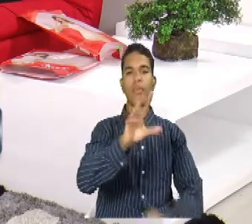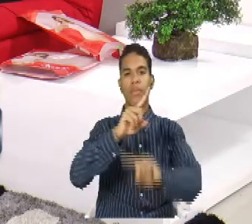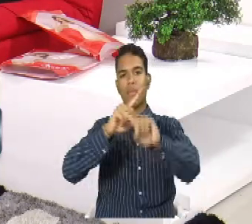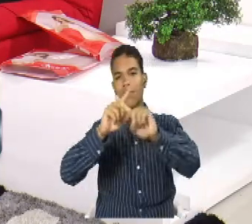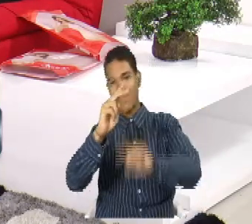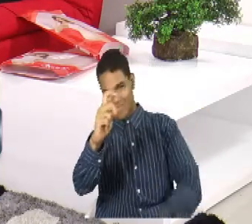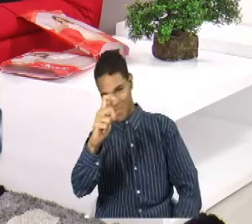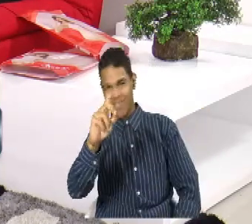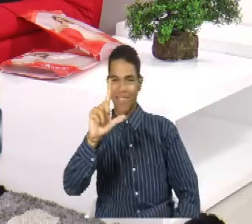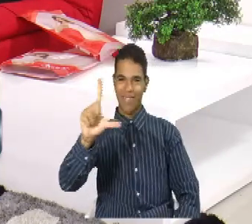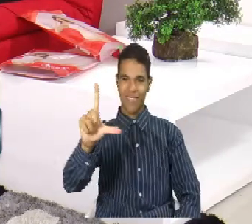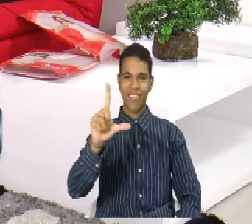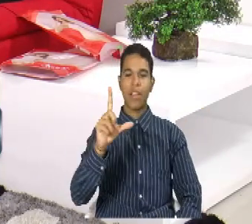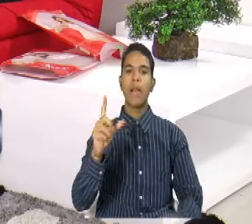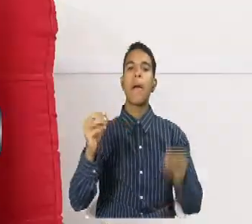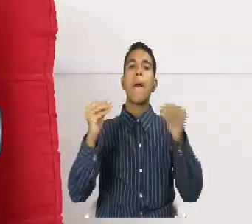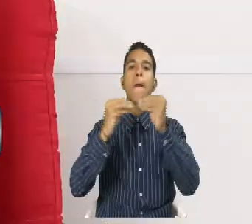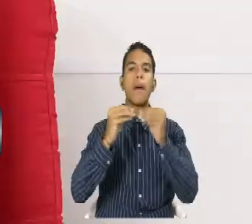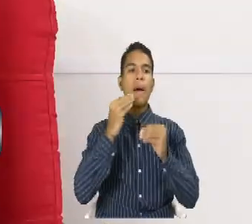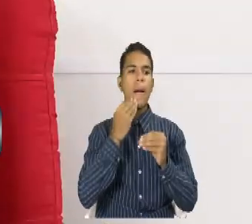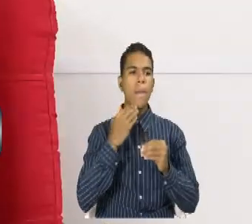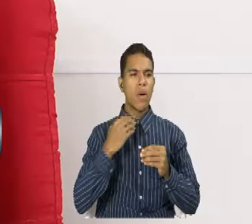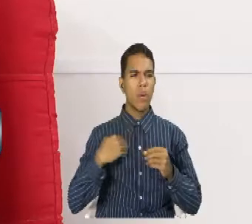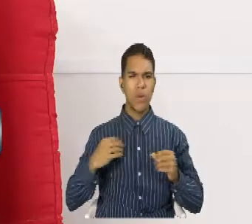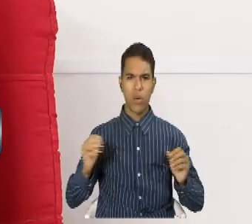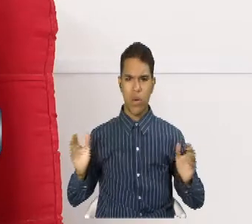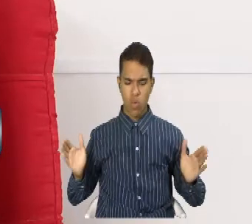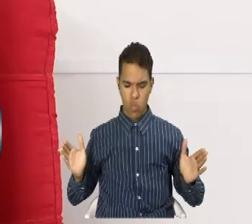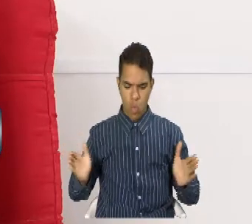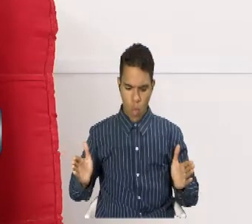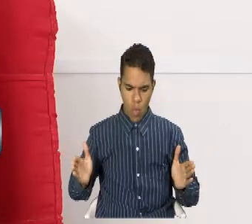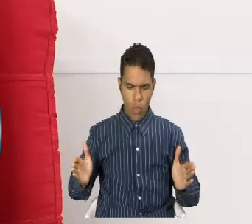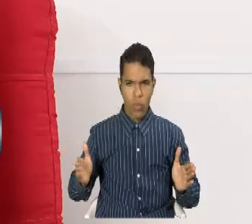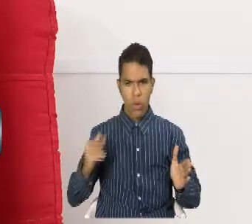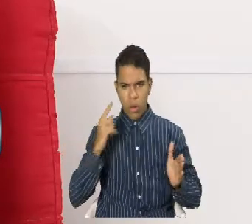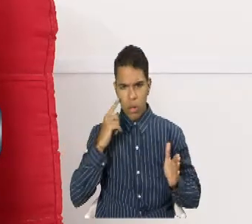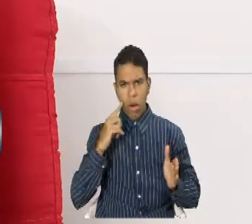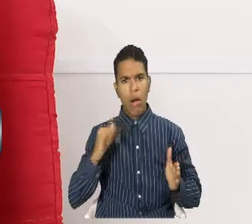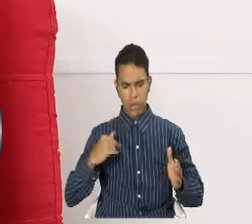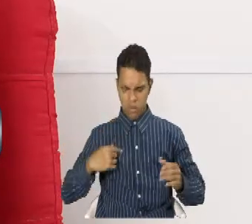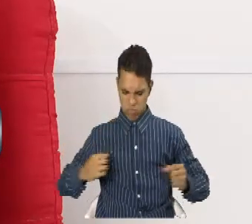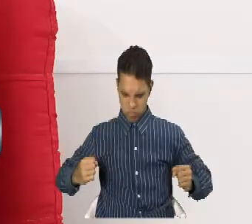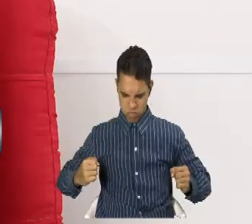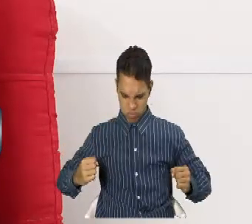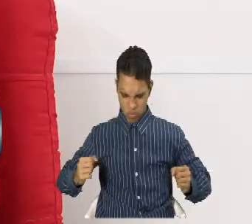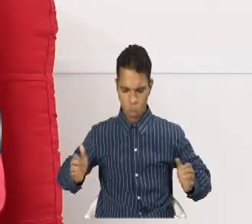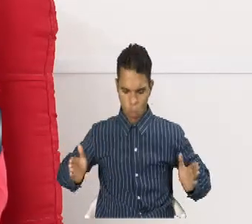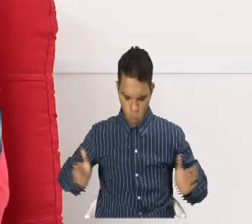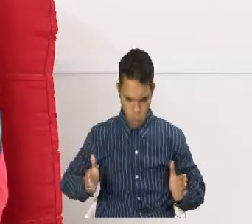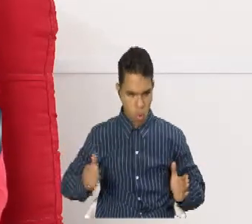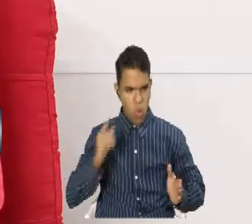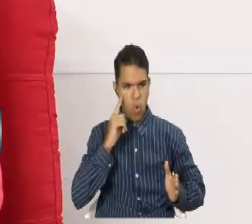una extensión, que cuando ya la persona baja determinada cantidad de peso, la quita y